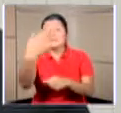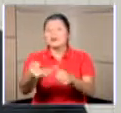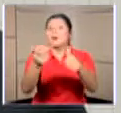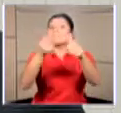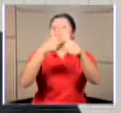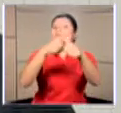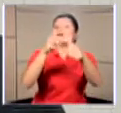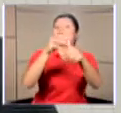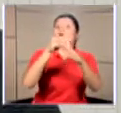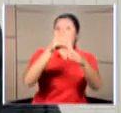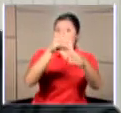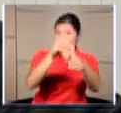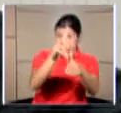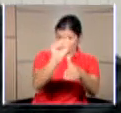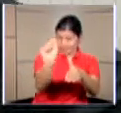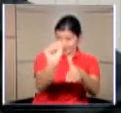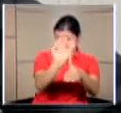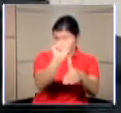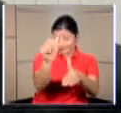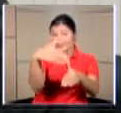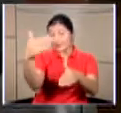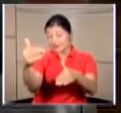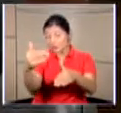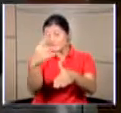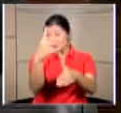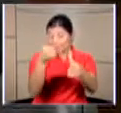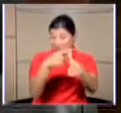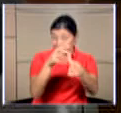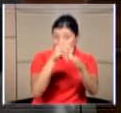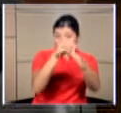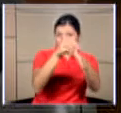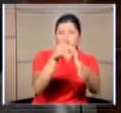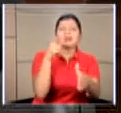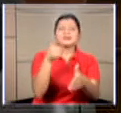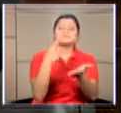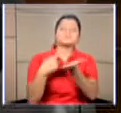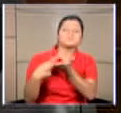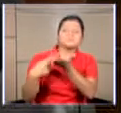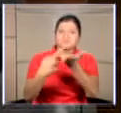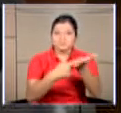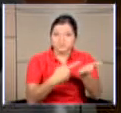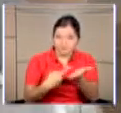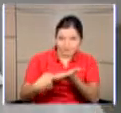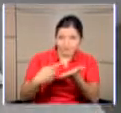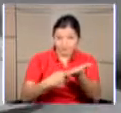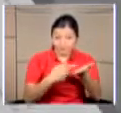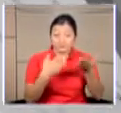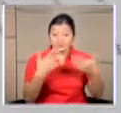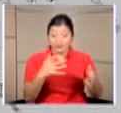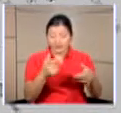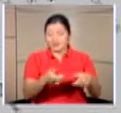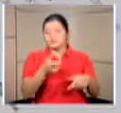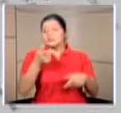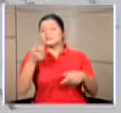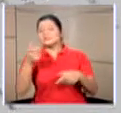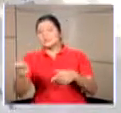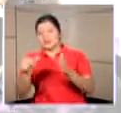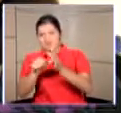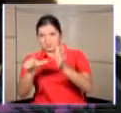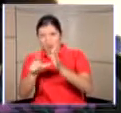octubre, este es discutido por el Pleno de la Comisión, donde es dictaminado y enviado al plenario legislativo para su votación